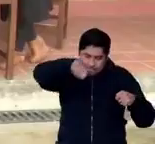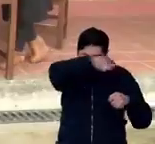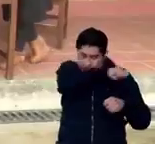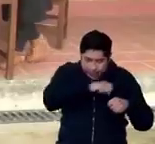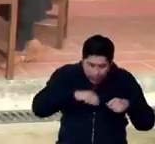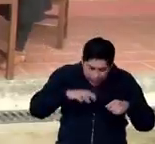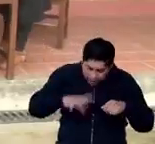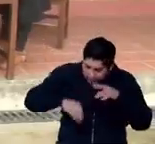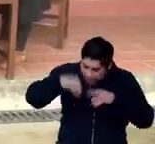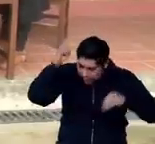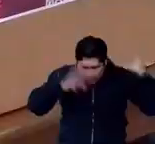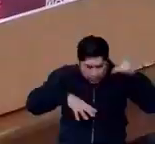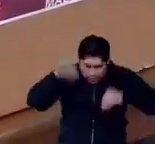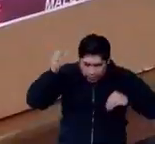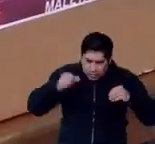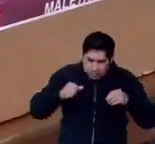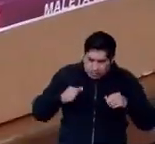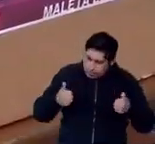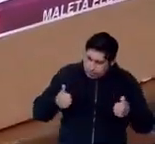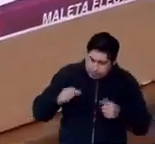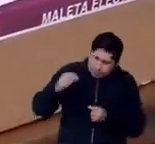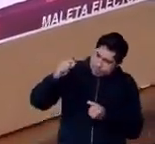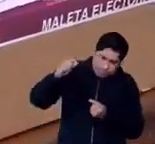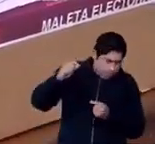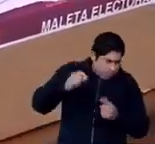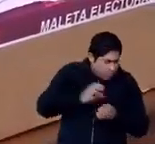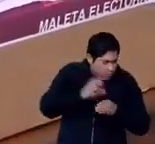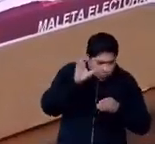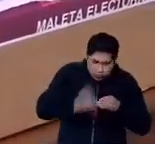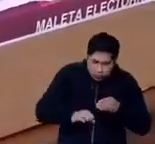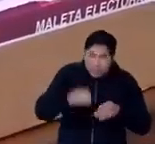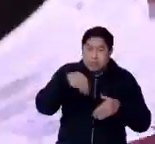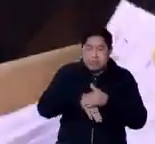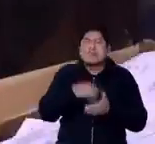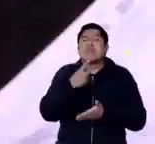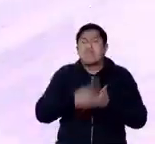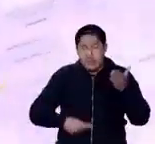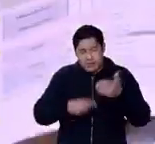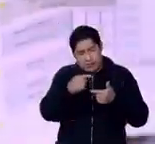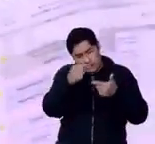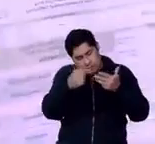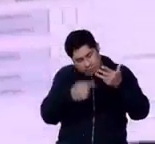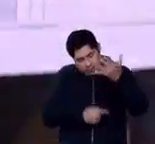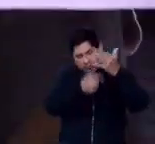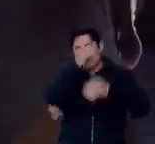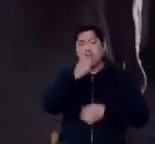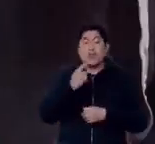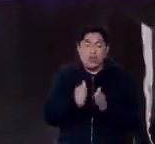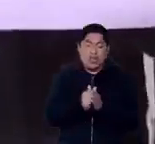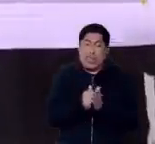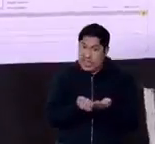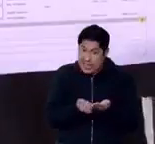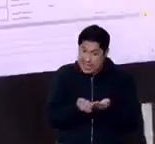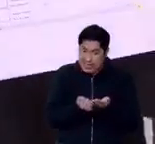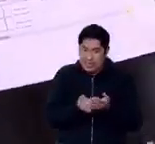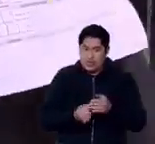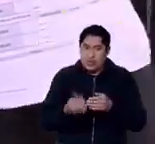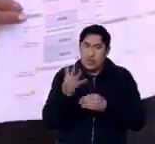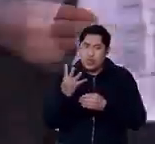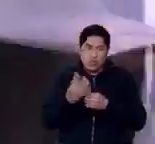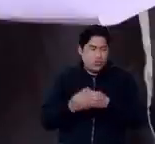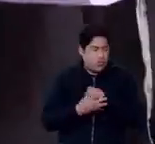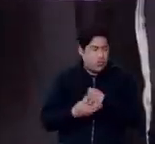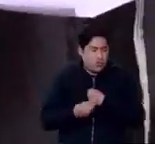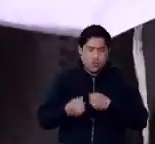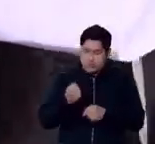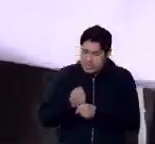que los materiales y los útiles estén en buen estado y completos. Dentro de la maleta se encuentran los siguientes materiales: un acta electoral y sus 4